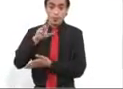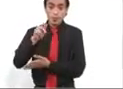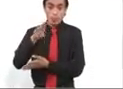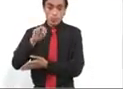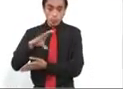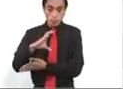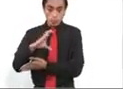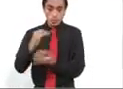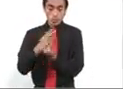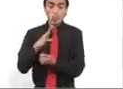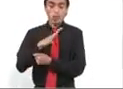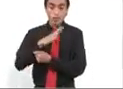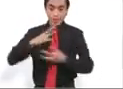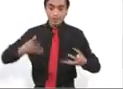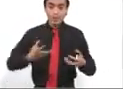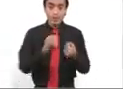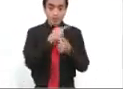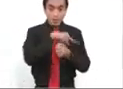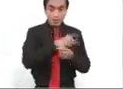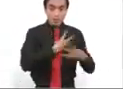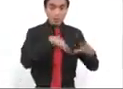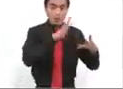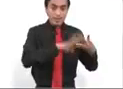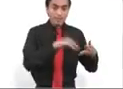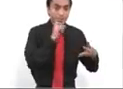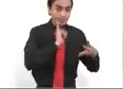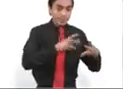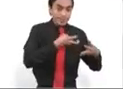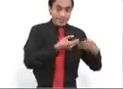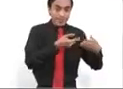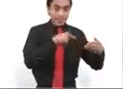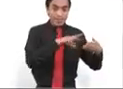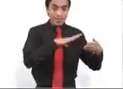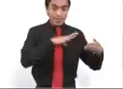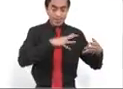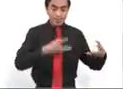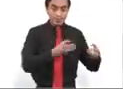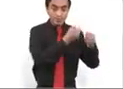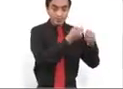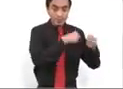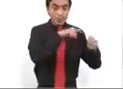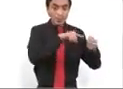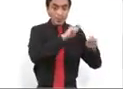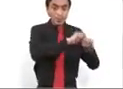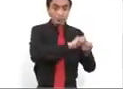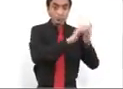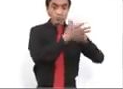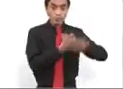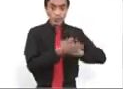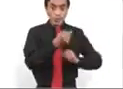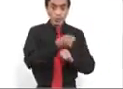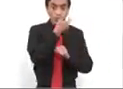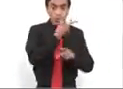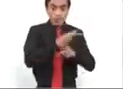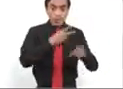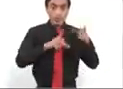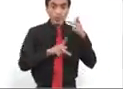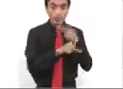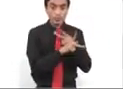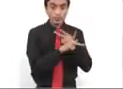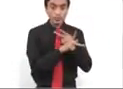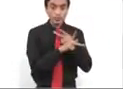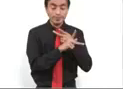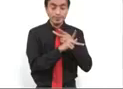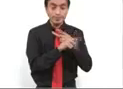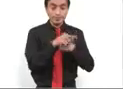recuperar lo que era la excárcel de mujeres y se hizo la primera preparatoria de la Ciudad de